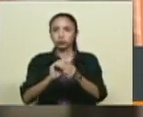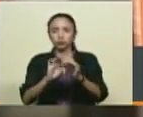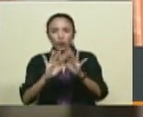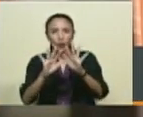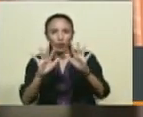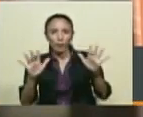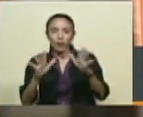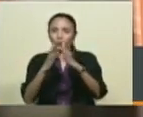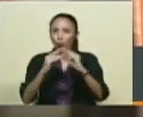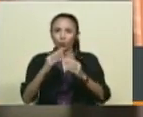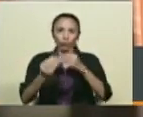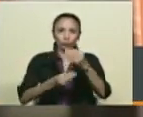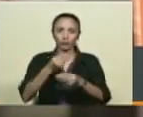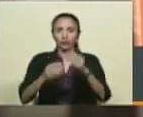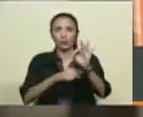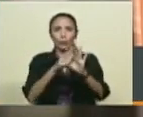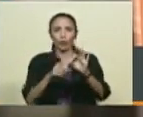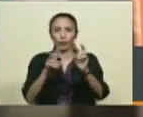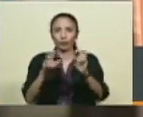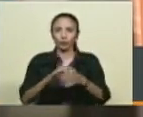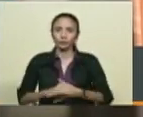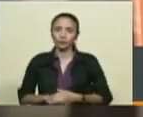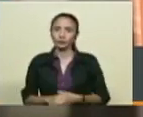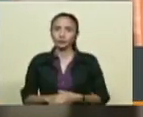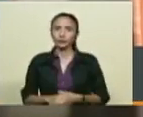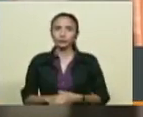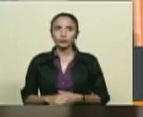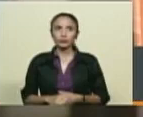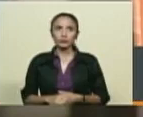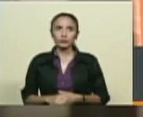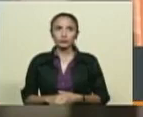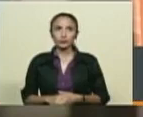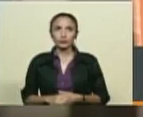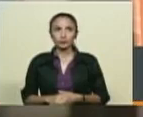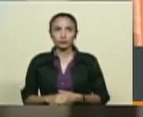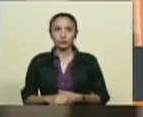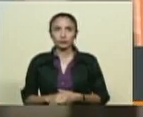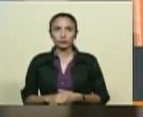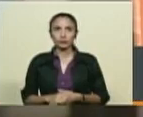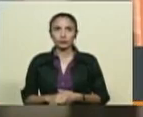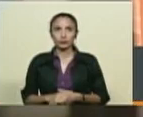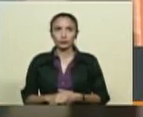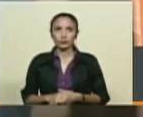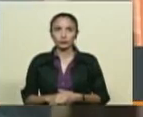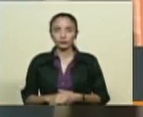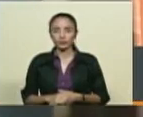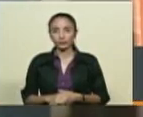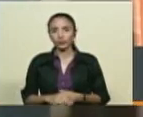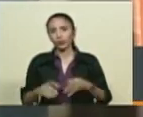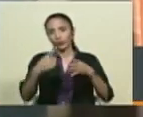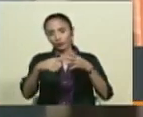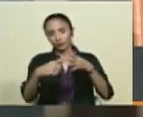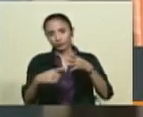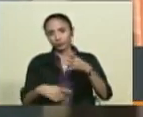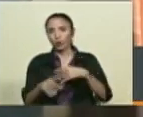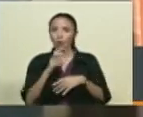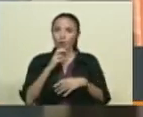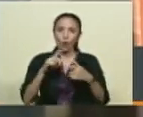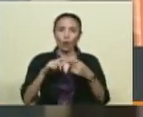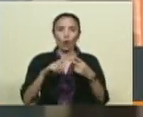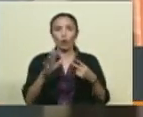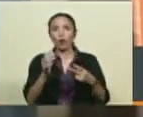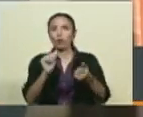petróleo. Pero además la vamos a respaldar en oro, en diamante. Es el mundo del